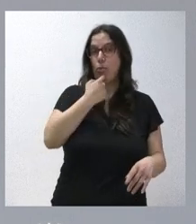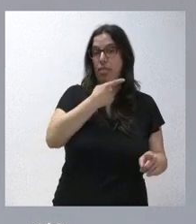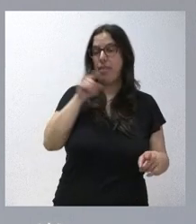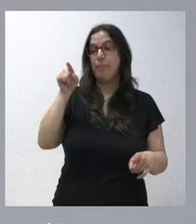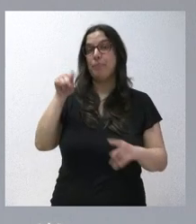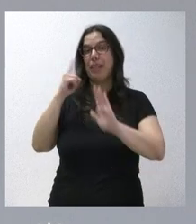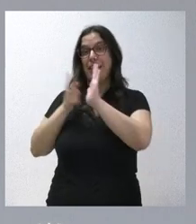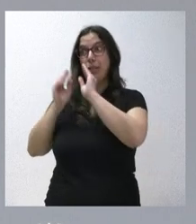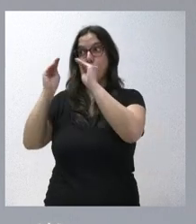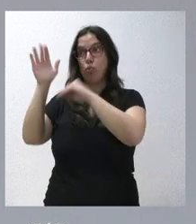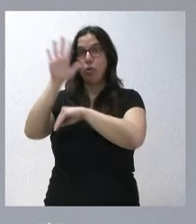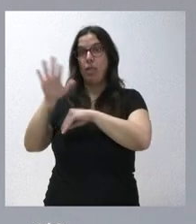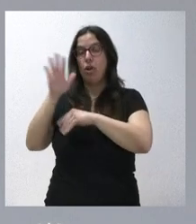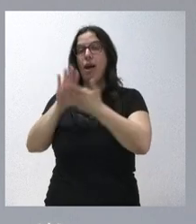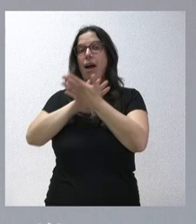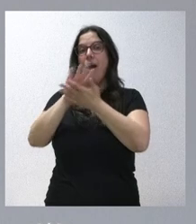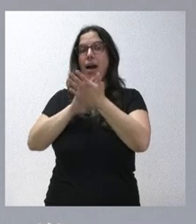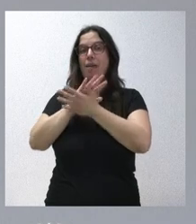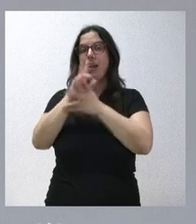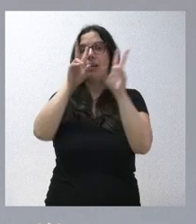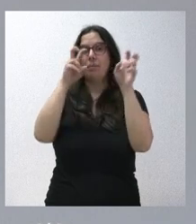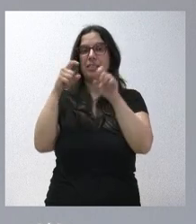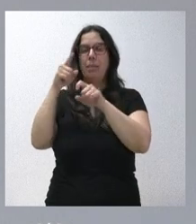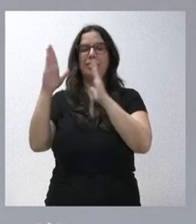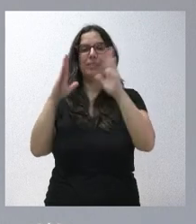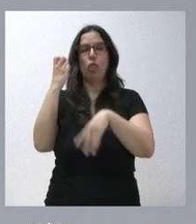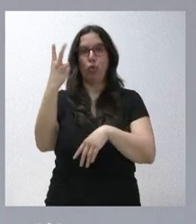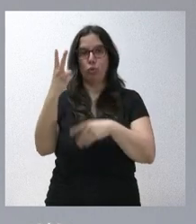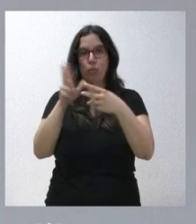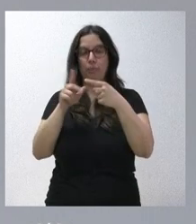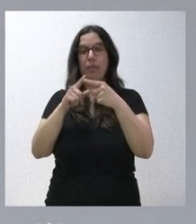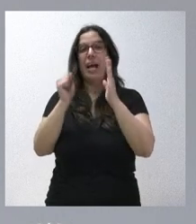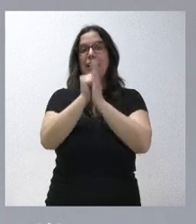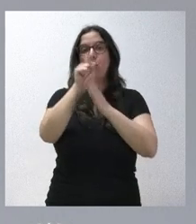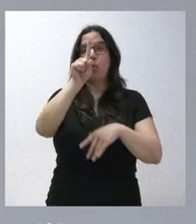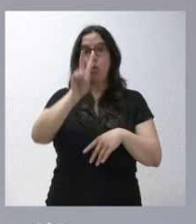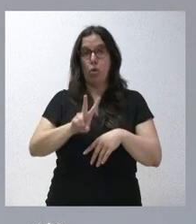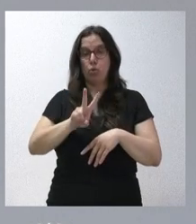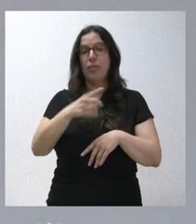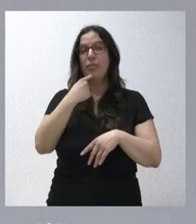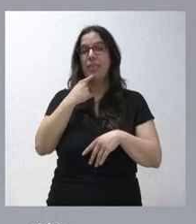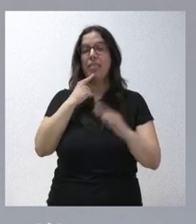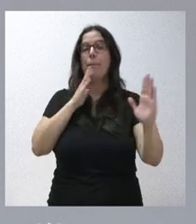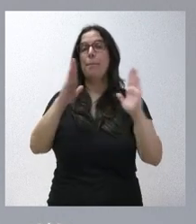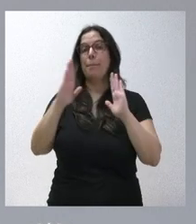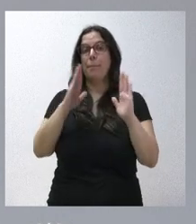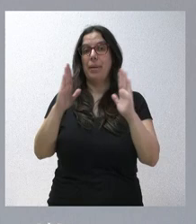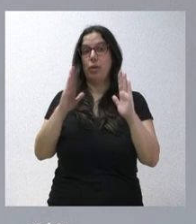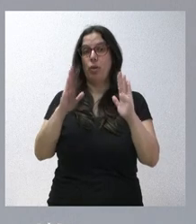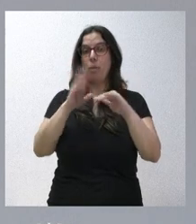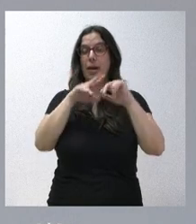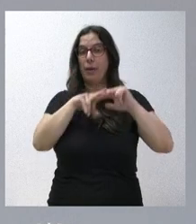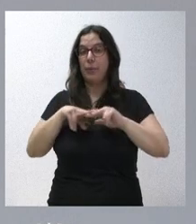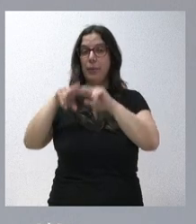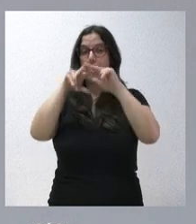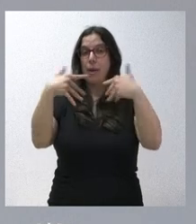dos referencias temporales es una ley en cuyo artículo 1 2 establece como periodo para analizar las